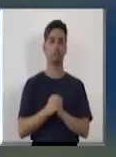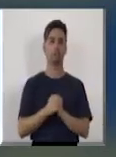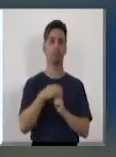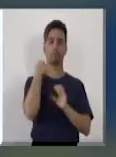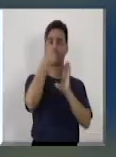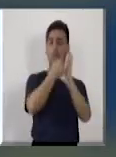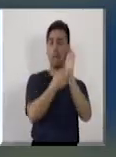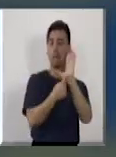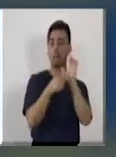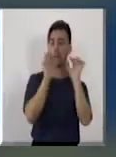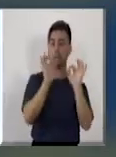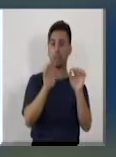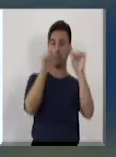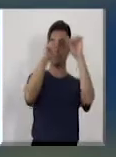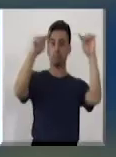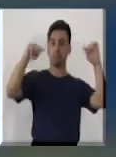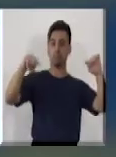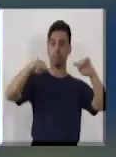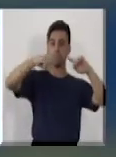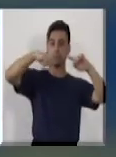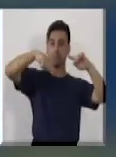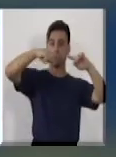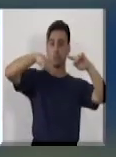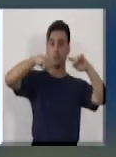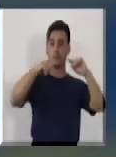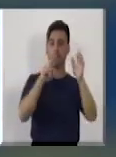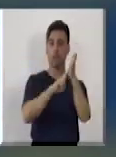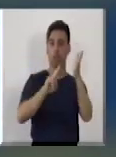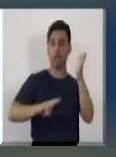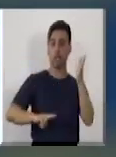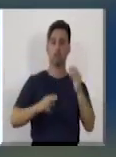de Ohm para una porción del circuito.